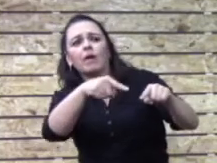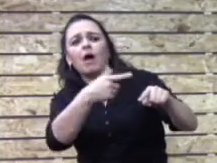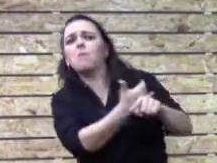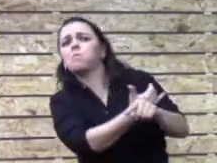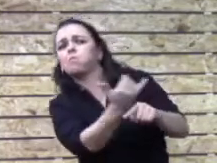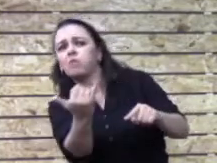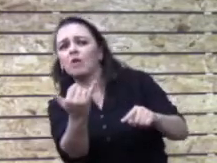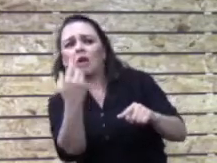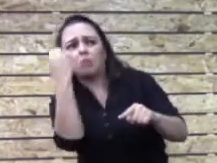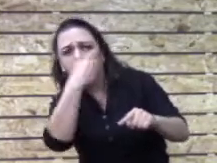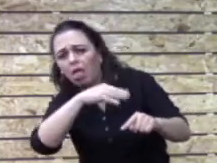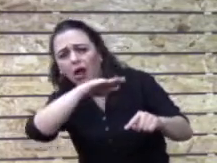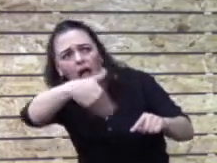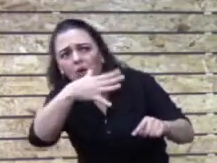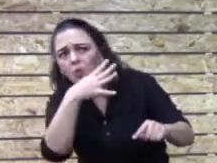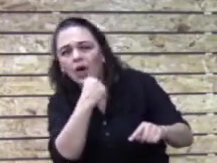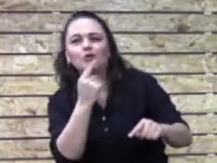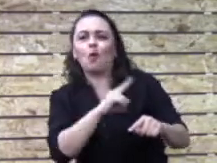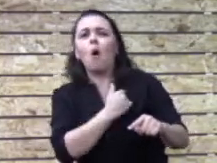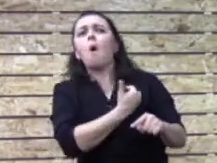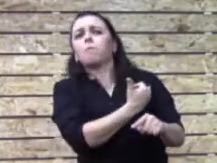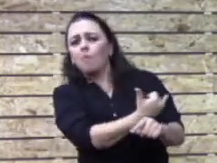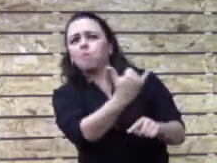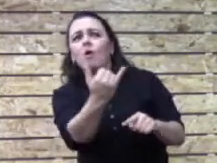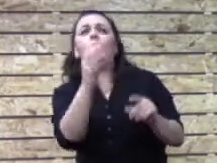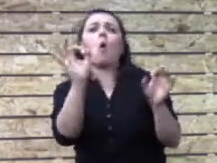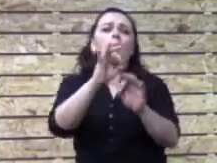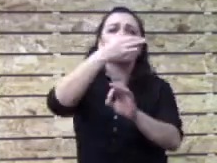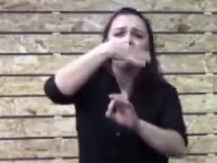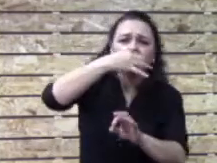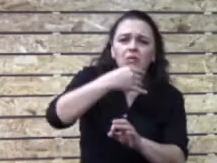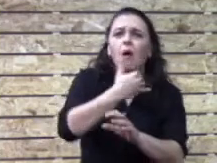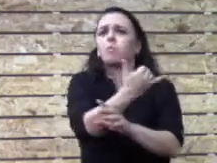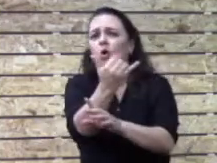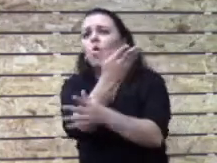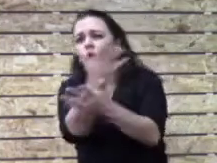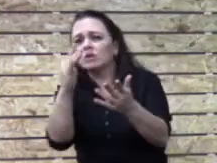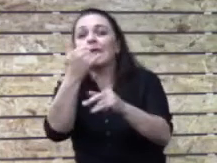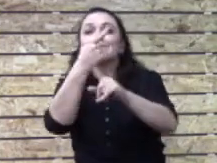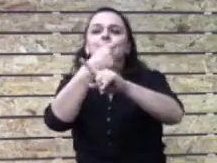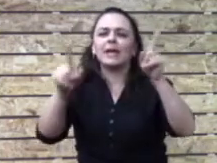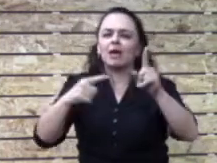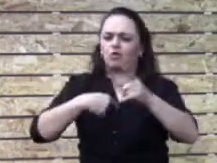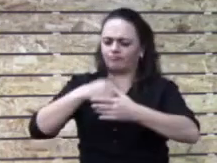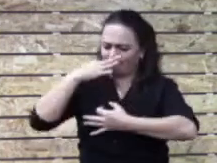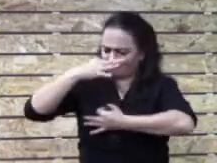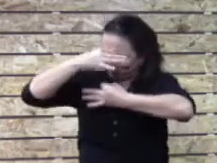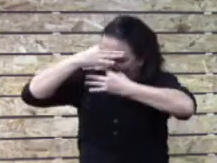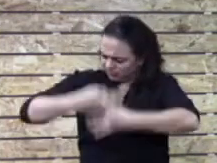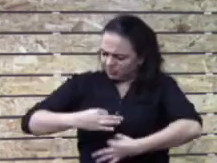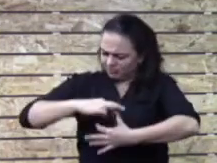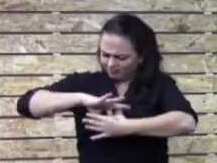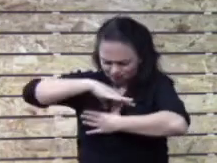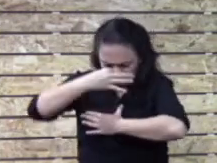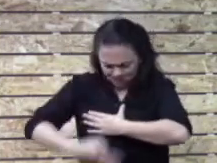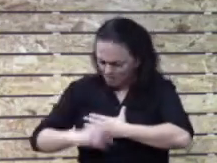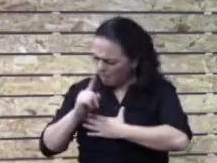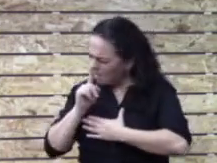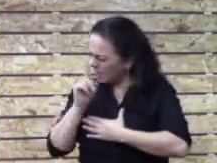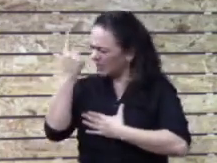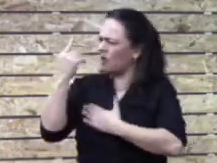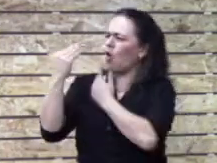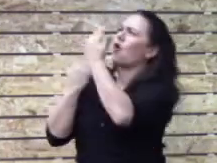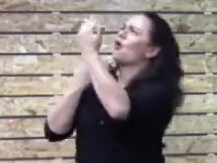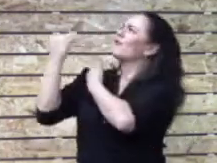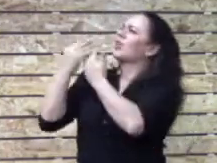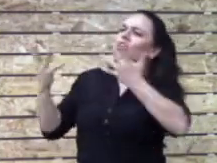recursos, no porque no use medicinas, no porque no se guarde a sí mismo, pero su confianza fundamentalmente está en Jehová